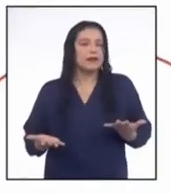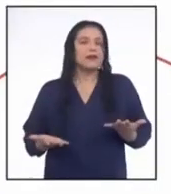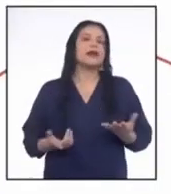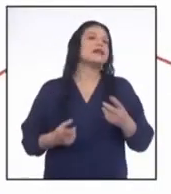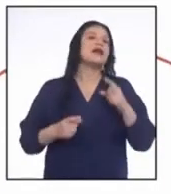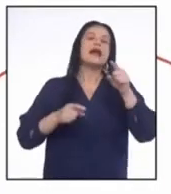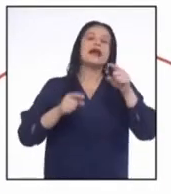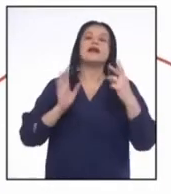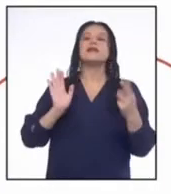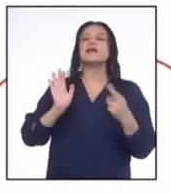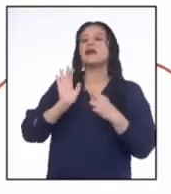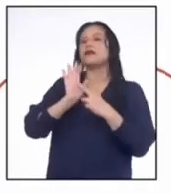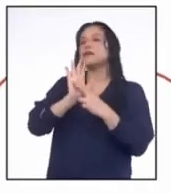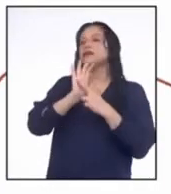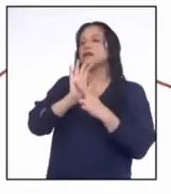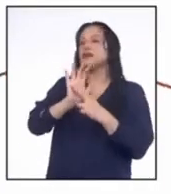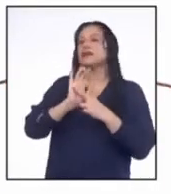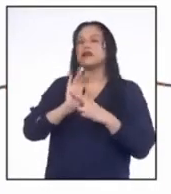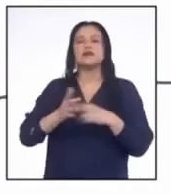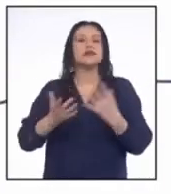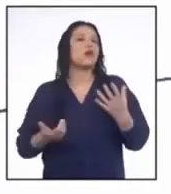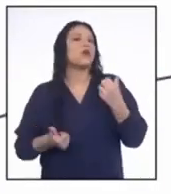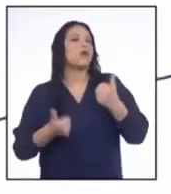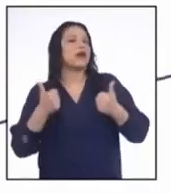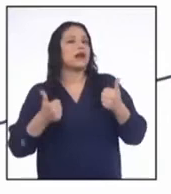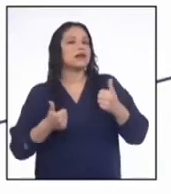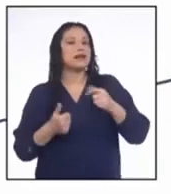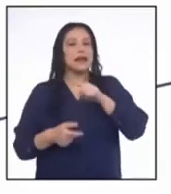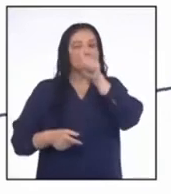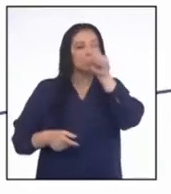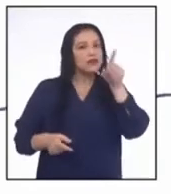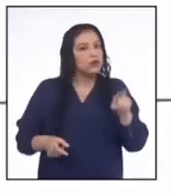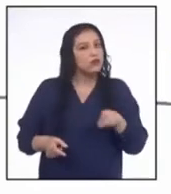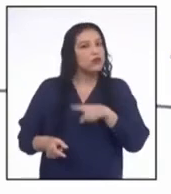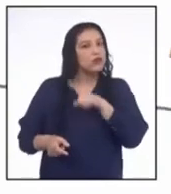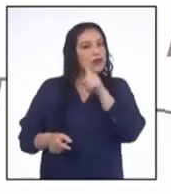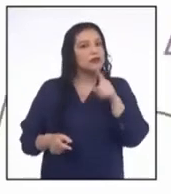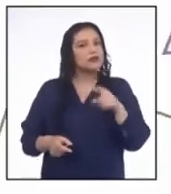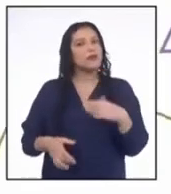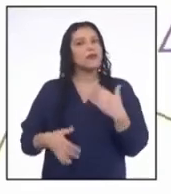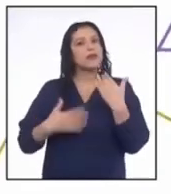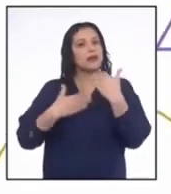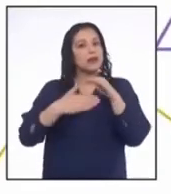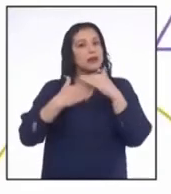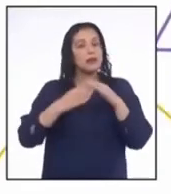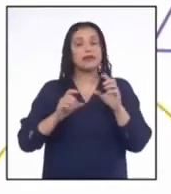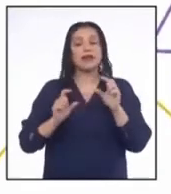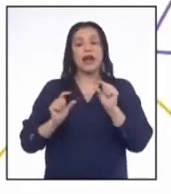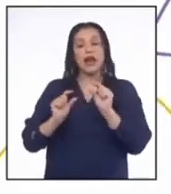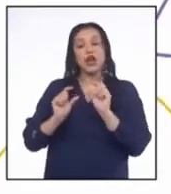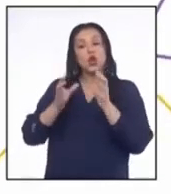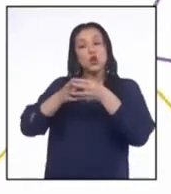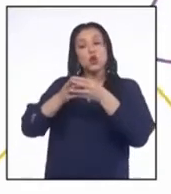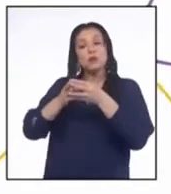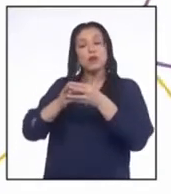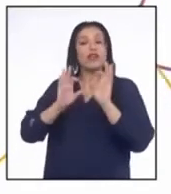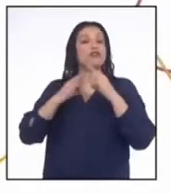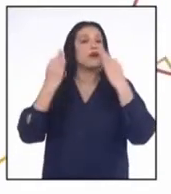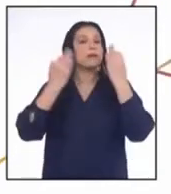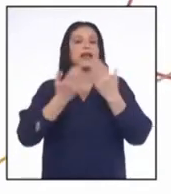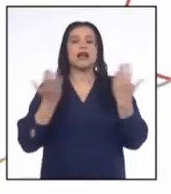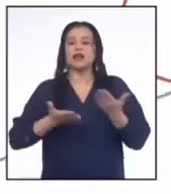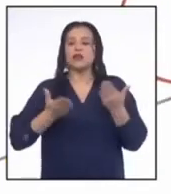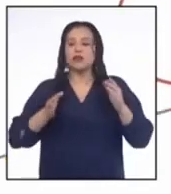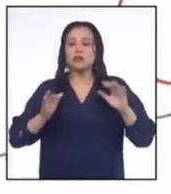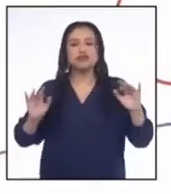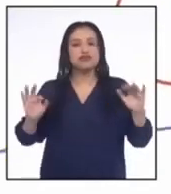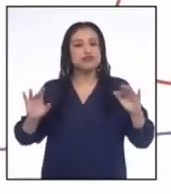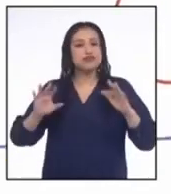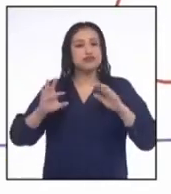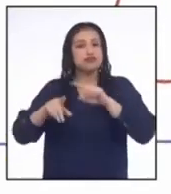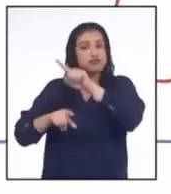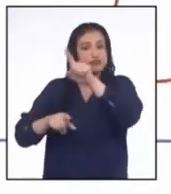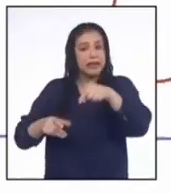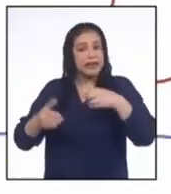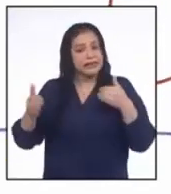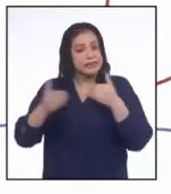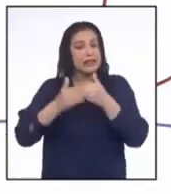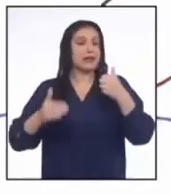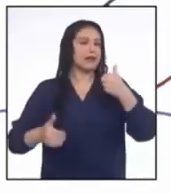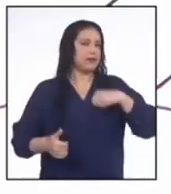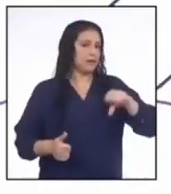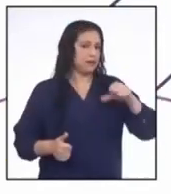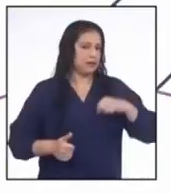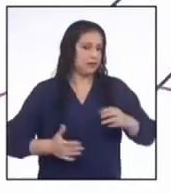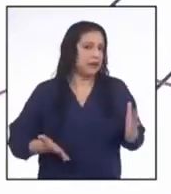dicha expresión representa la gráfica de la circunferencia que limita al conjunto de familias que deben ir al punto de reunión cerca de la